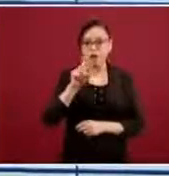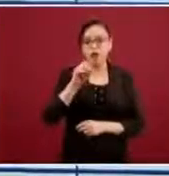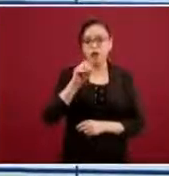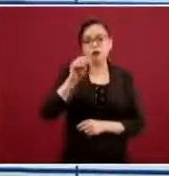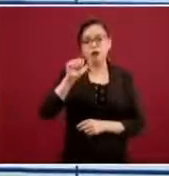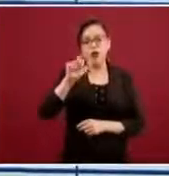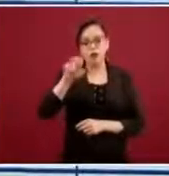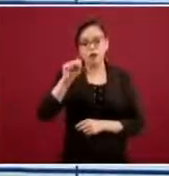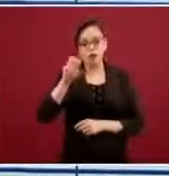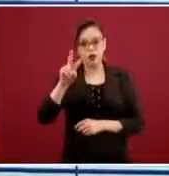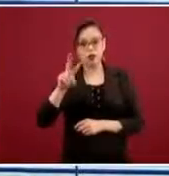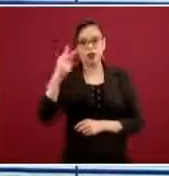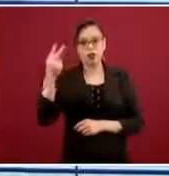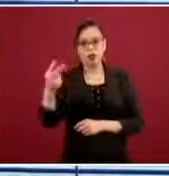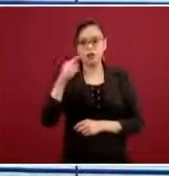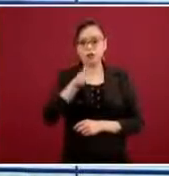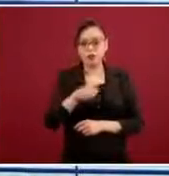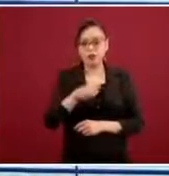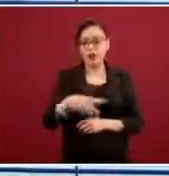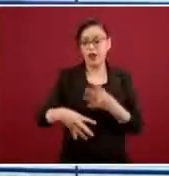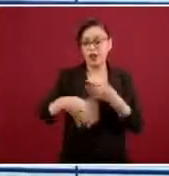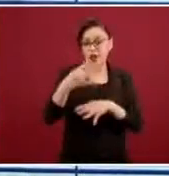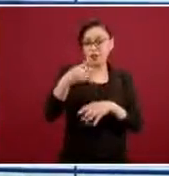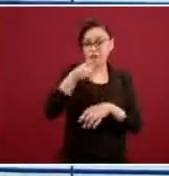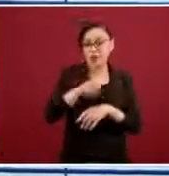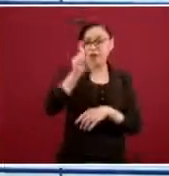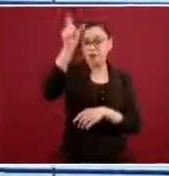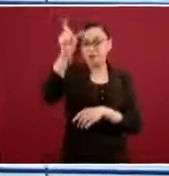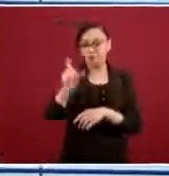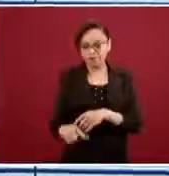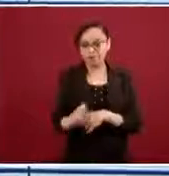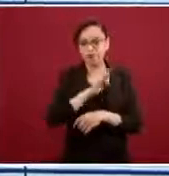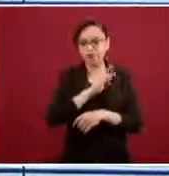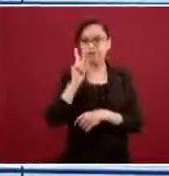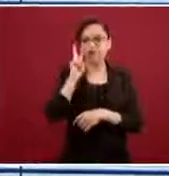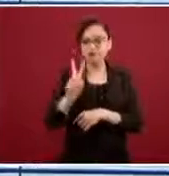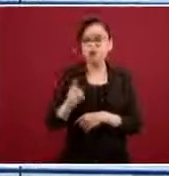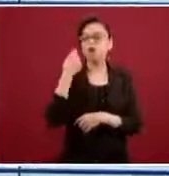14 que se agregó al panel viral, al panel de diagnóstico.